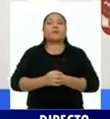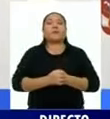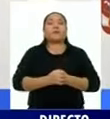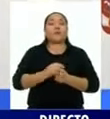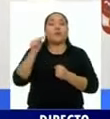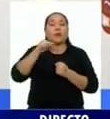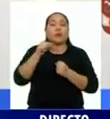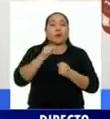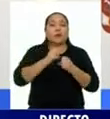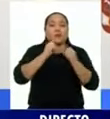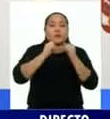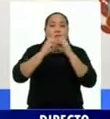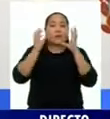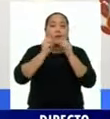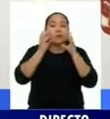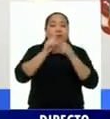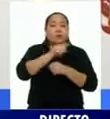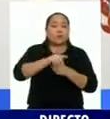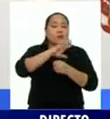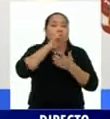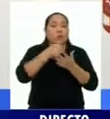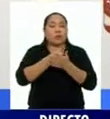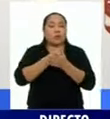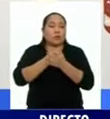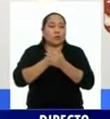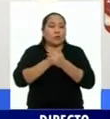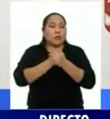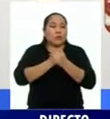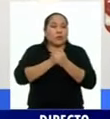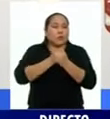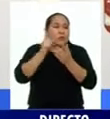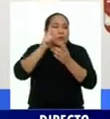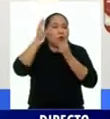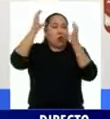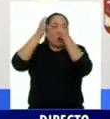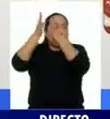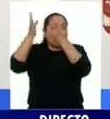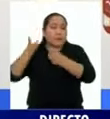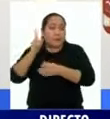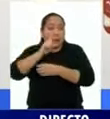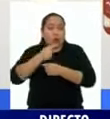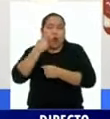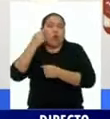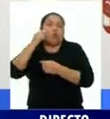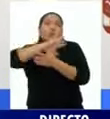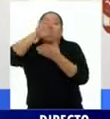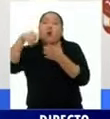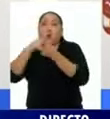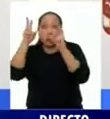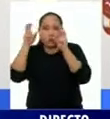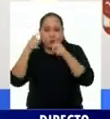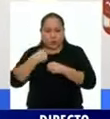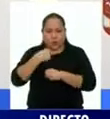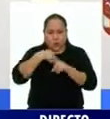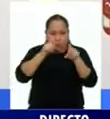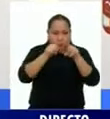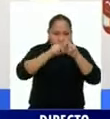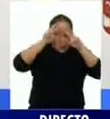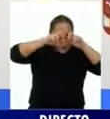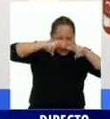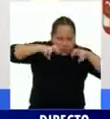Los congresistas no tienen por qué conocer todos los temas. Yo mismo me asesoro con mis técnicos. Entonces, más razón para que